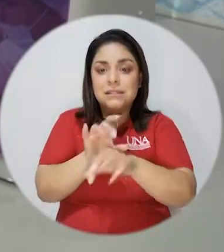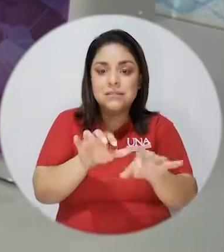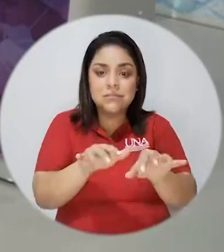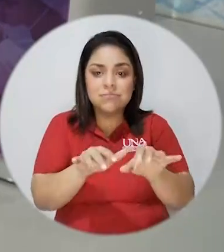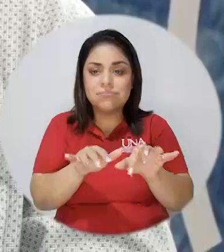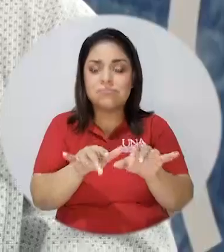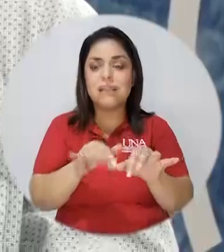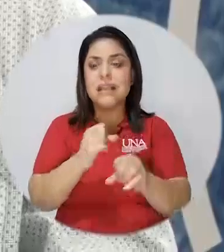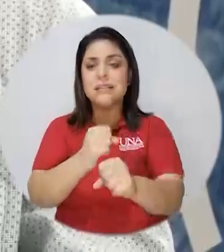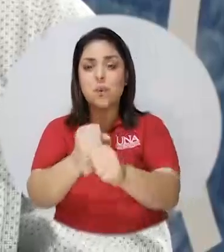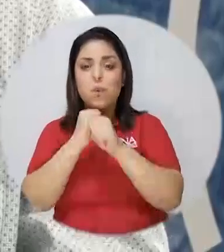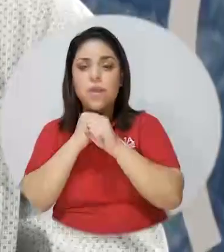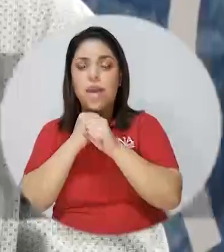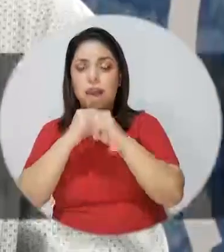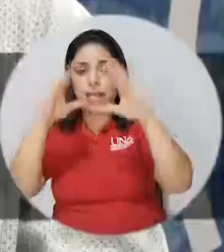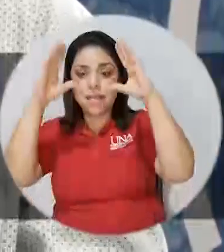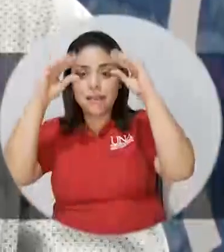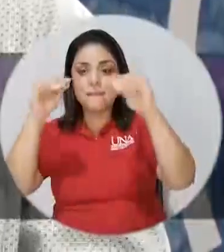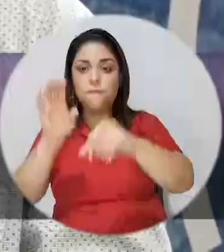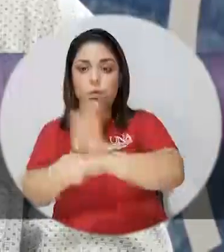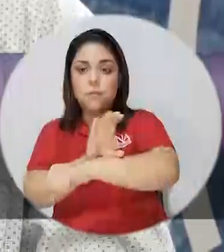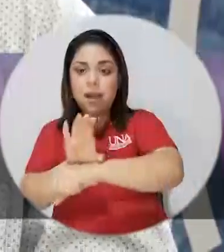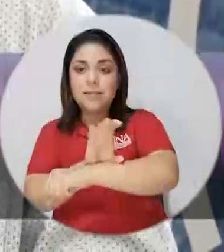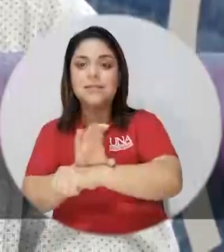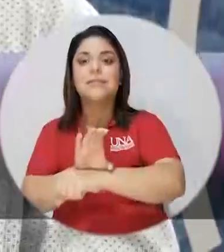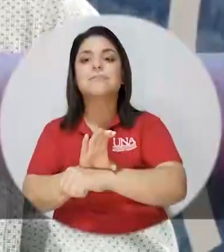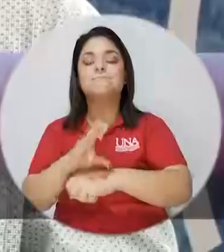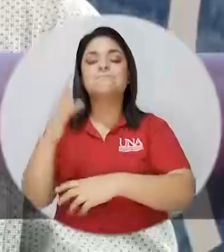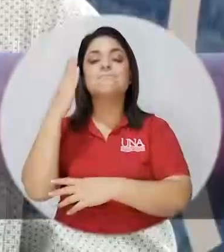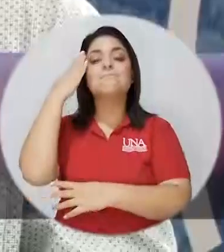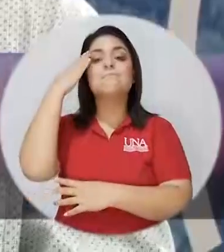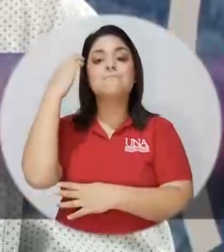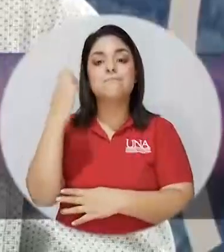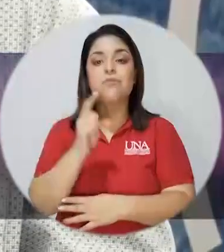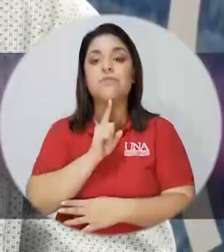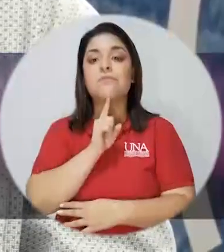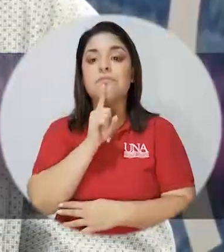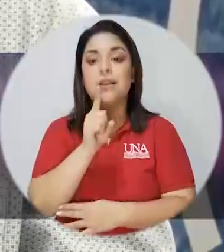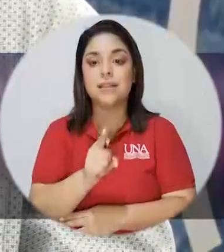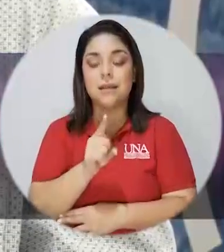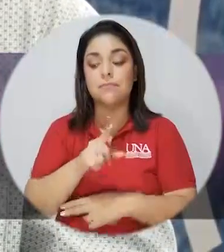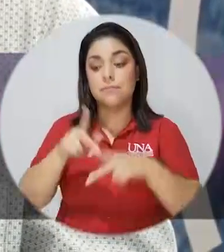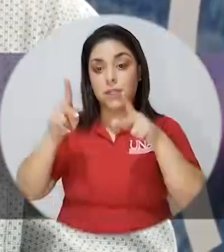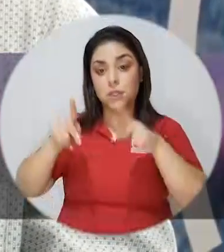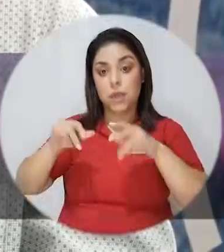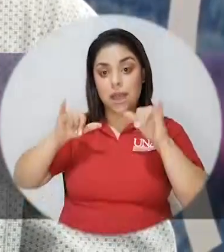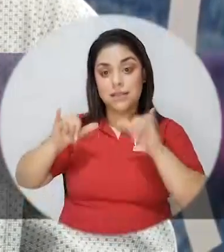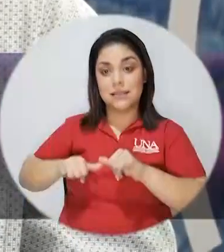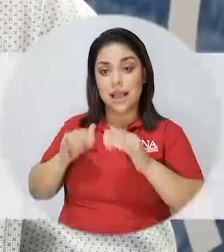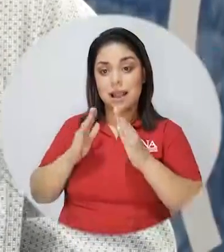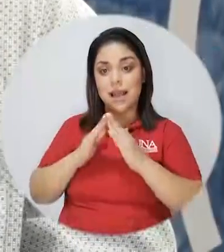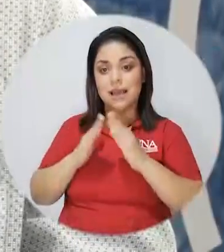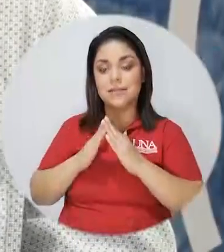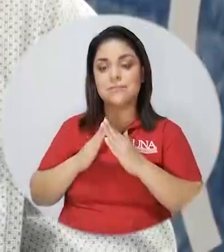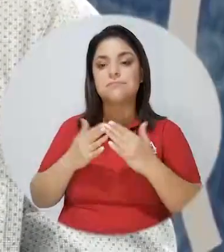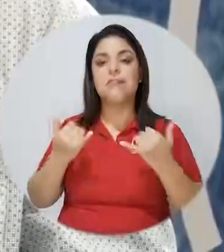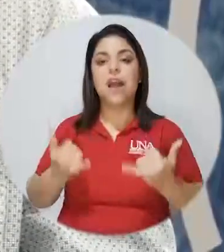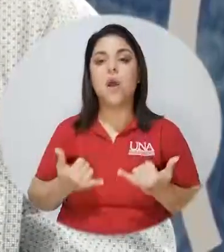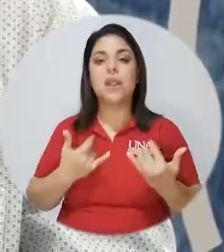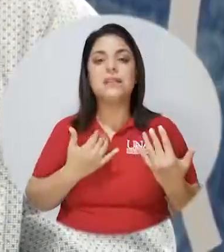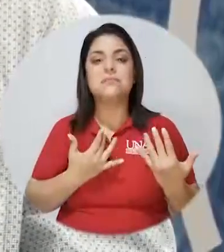de plataformas, a la seguridad informática como tal, porque efectivamente, al estar las personas en sus respectivos